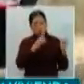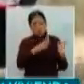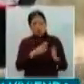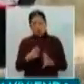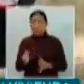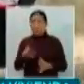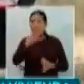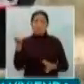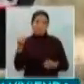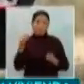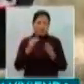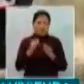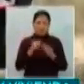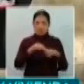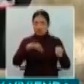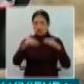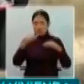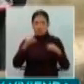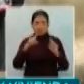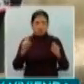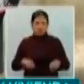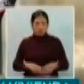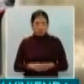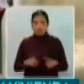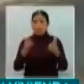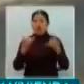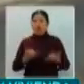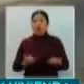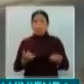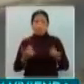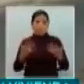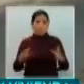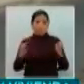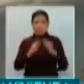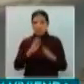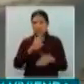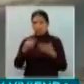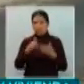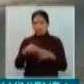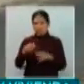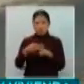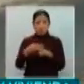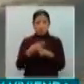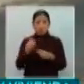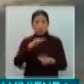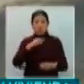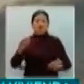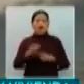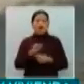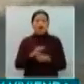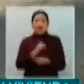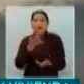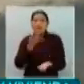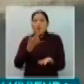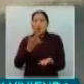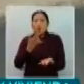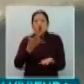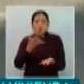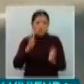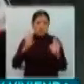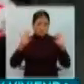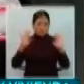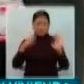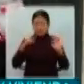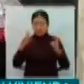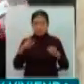censo de población y vivienda. Nos toca ahora hacer una prueba, justamente, nos toca hacer una prueba que